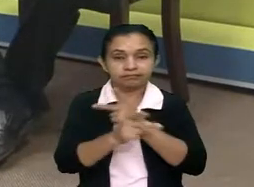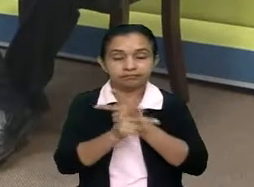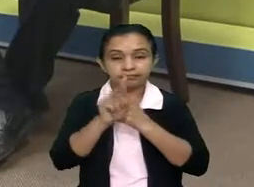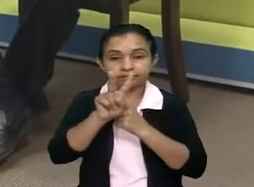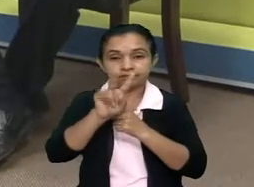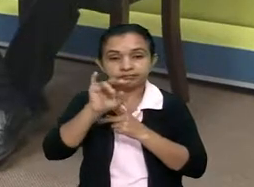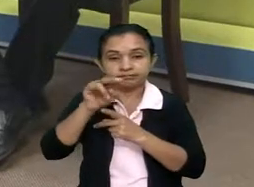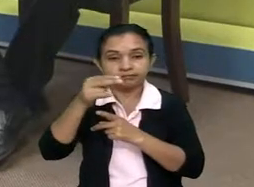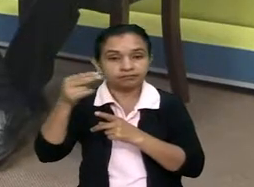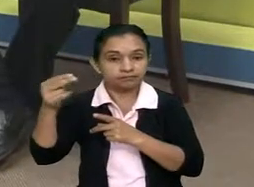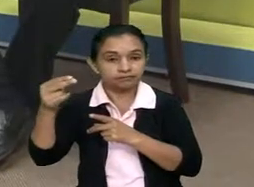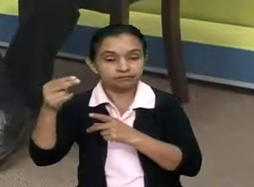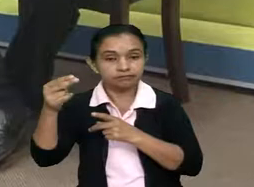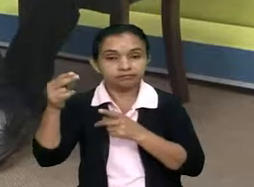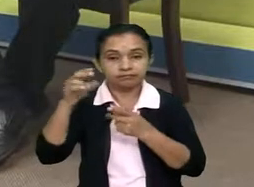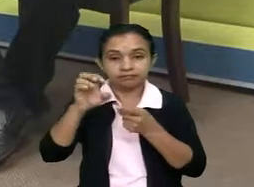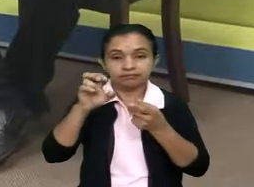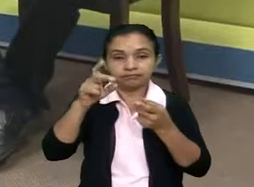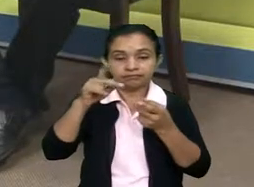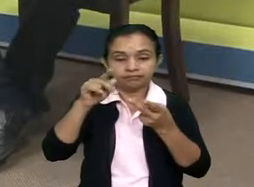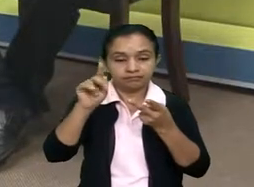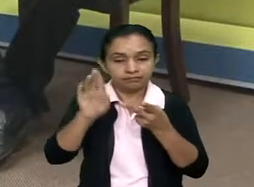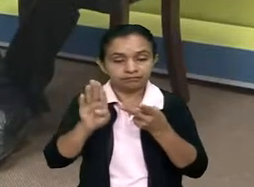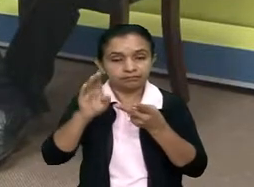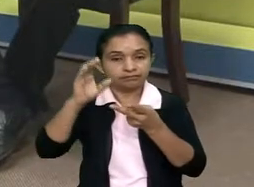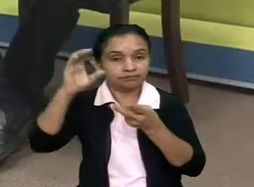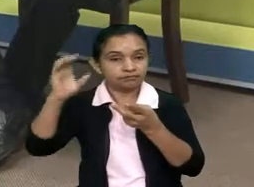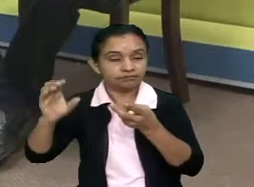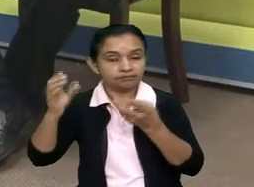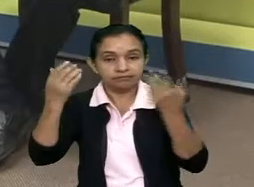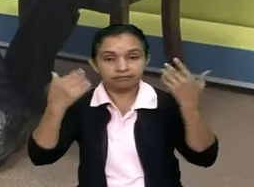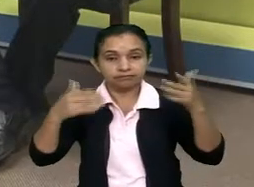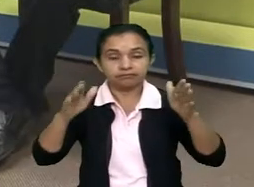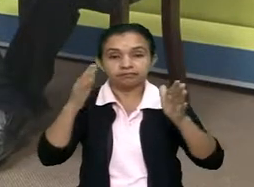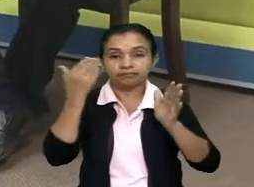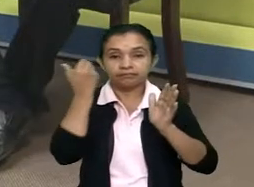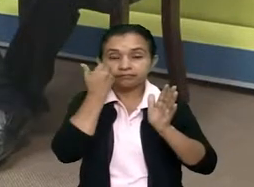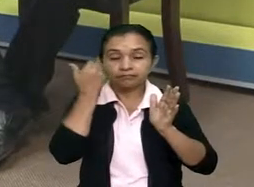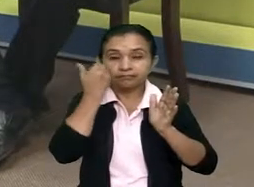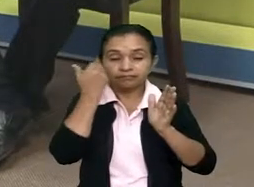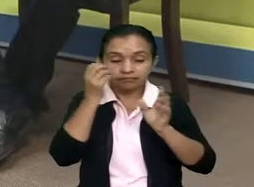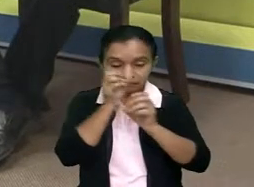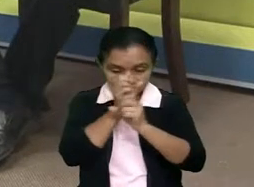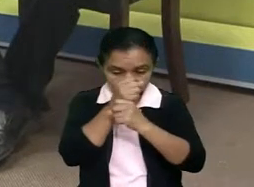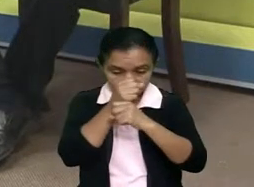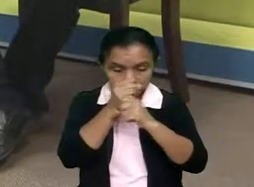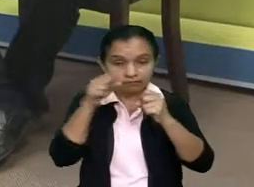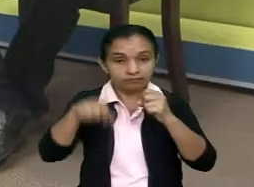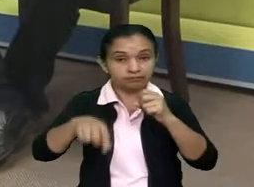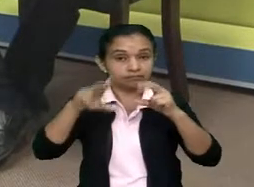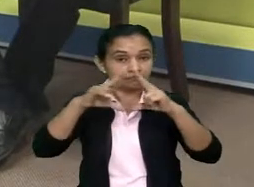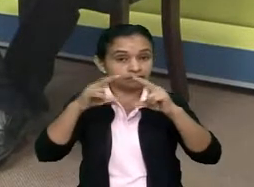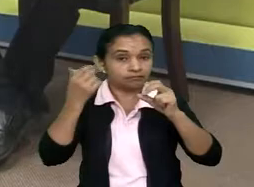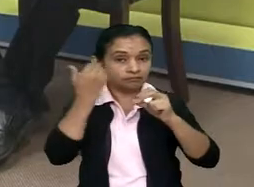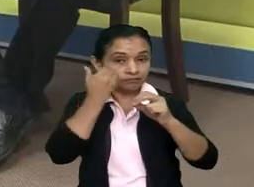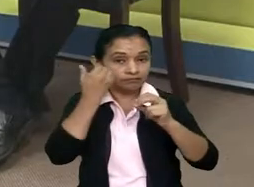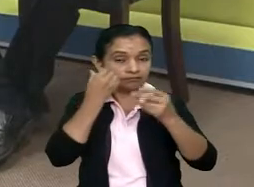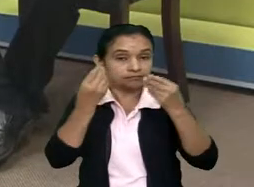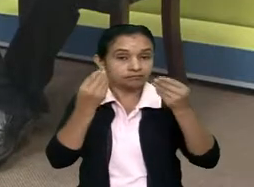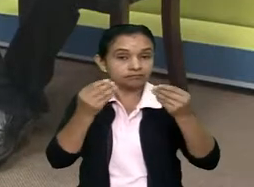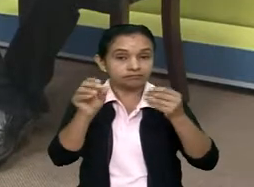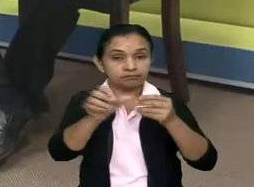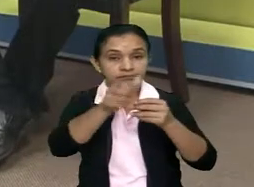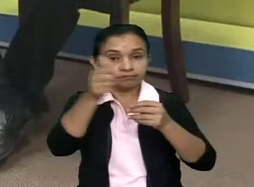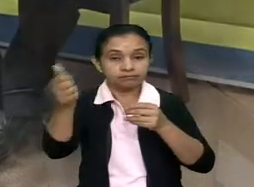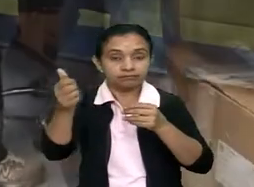vih estamos hablando de la hepatitis la hepatitis b y la hepatitis c la sea una enfermedad emergente ahora en el país y otras